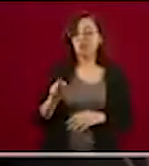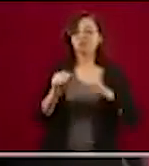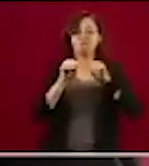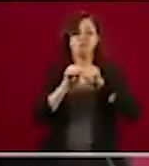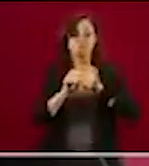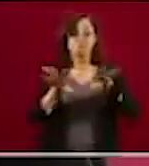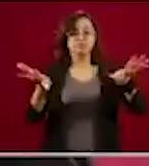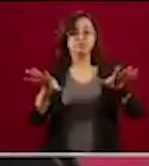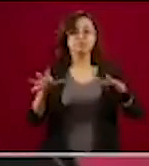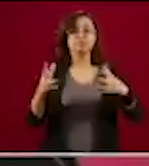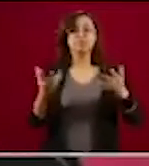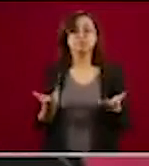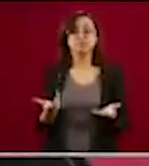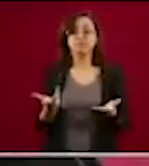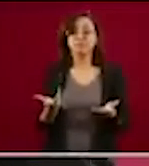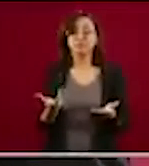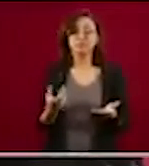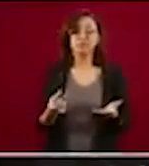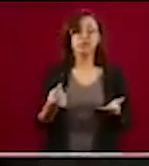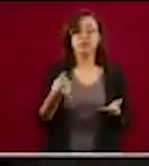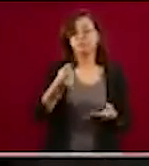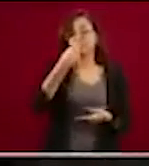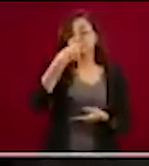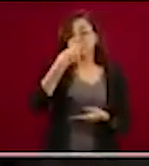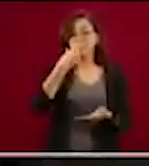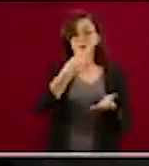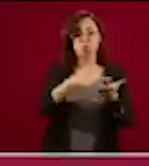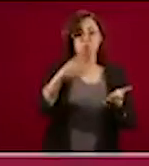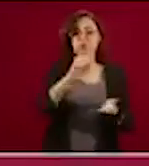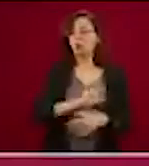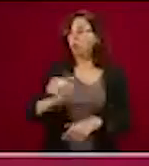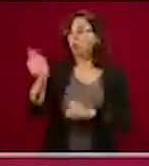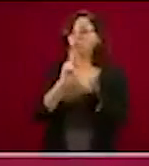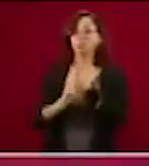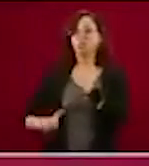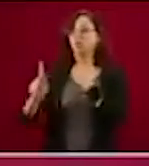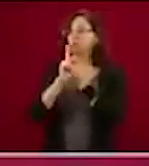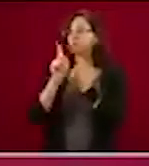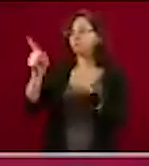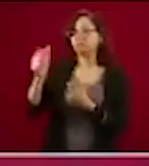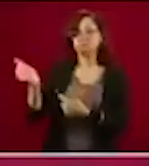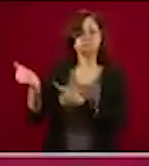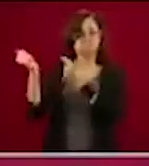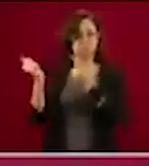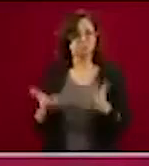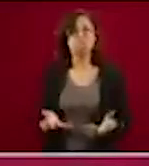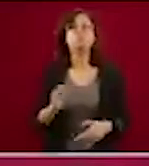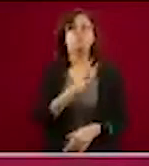el que puedan adquirirse medicamentos en el extranjero cuando